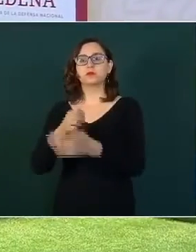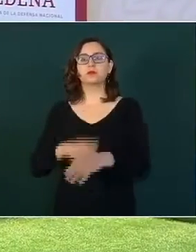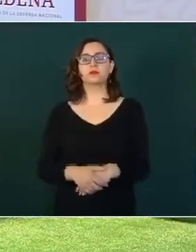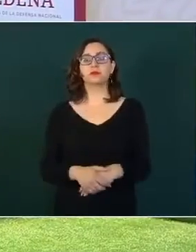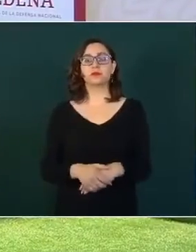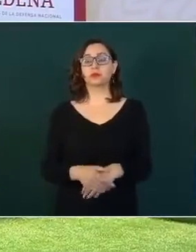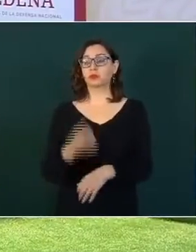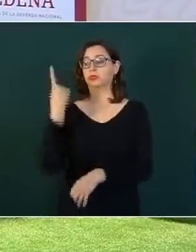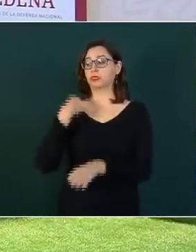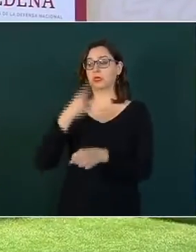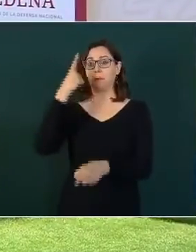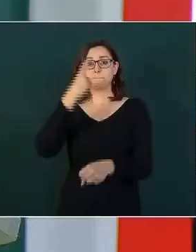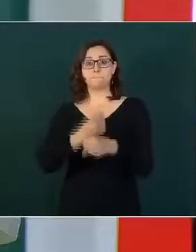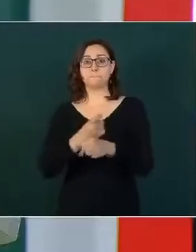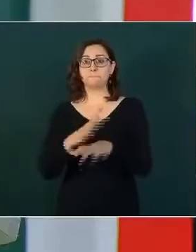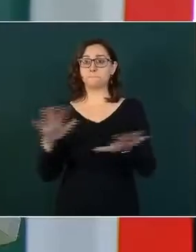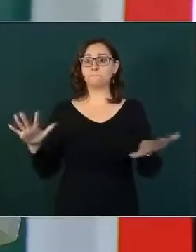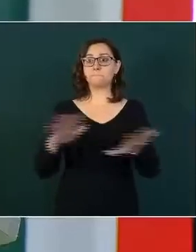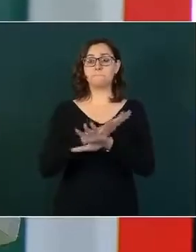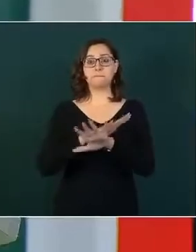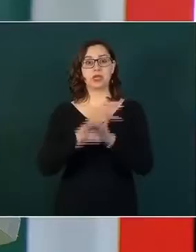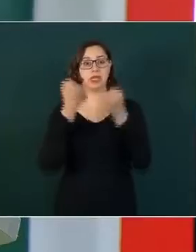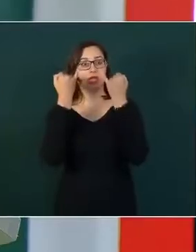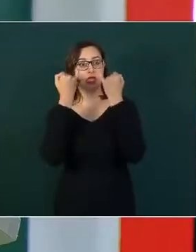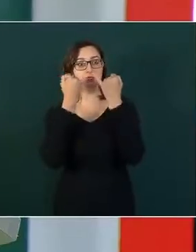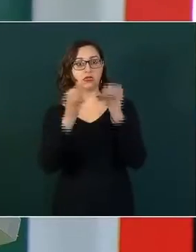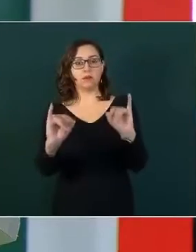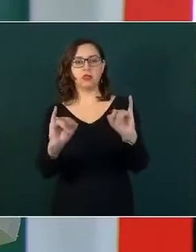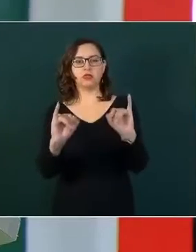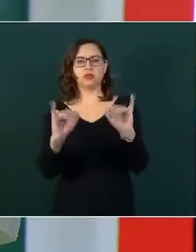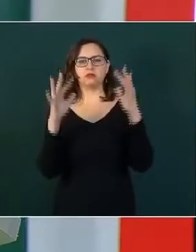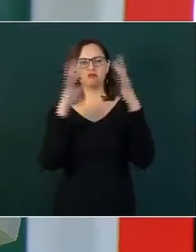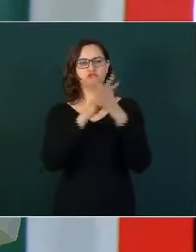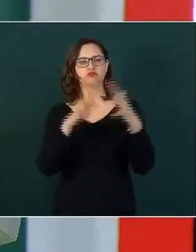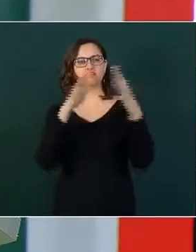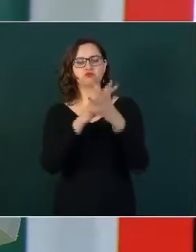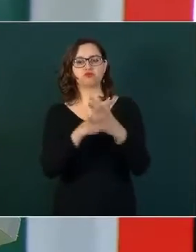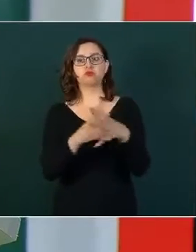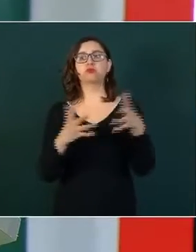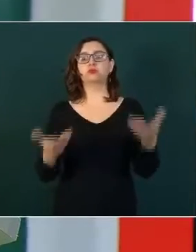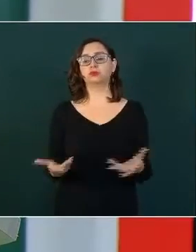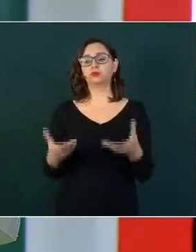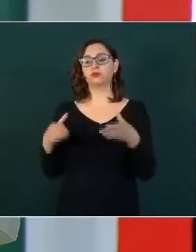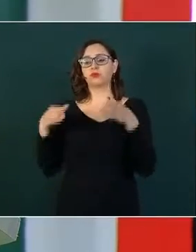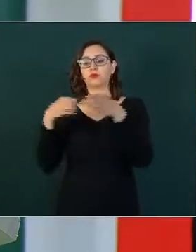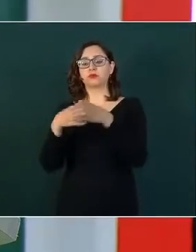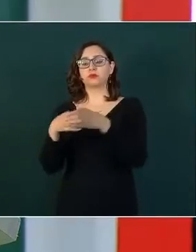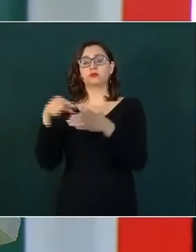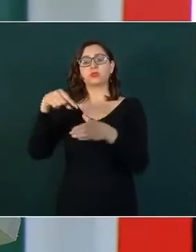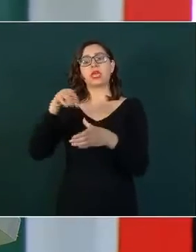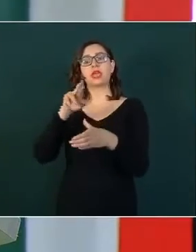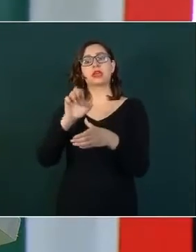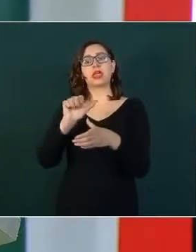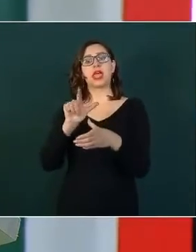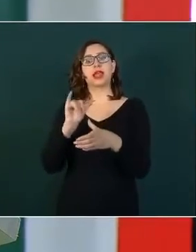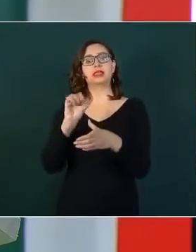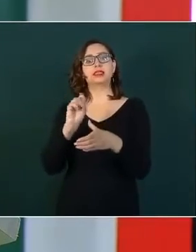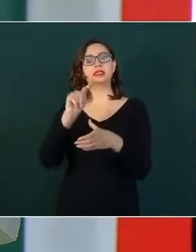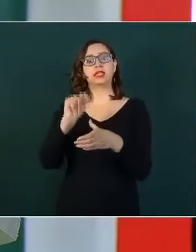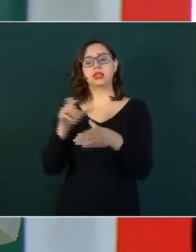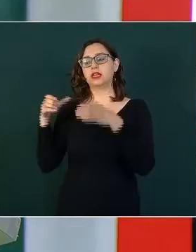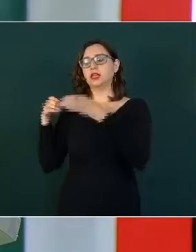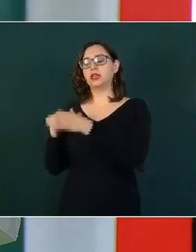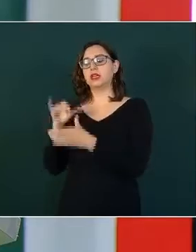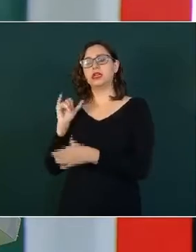primera transformación, el ejército realista y el ejército insurgente forjaron una alianza mediante el